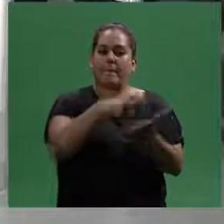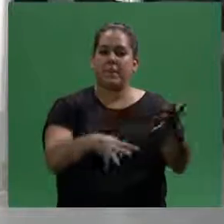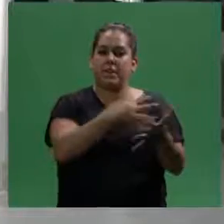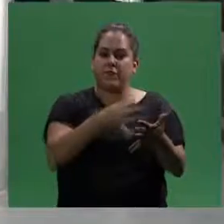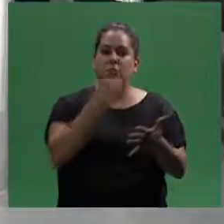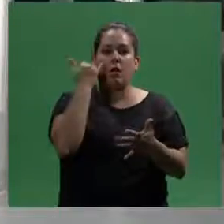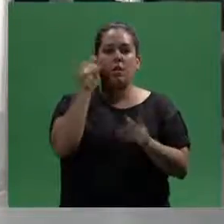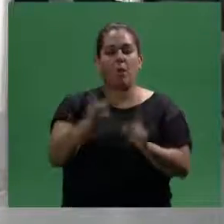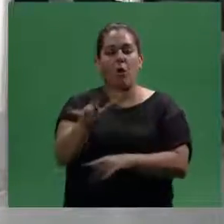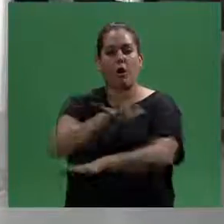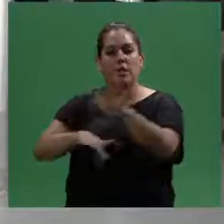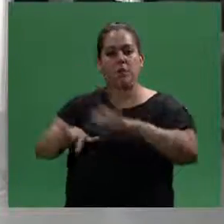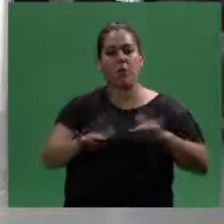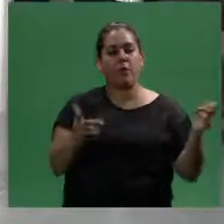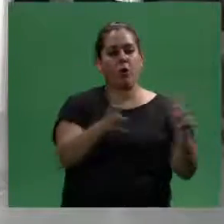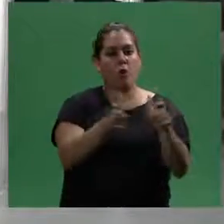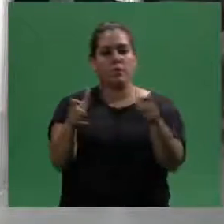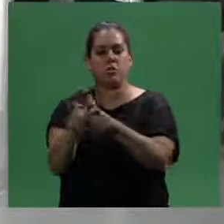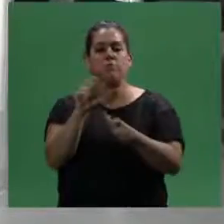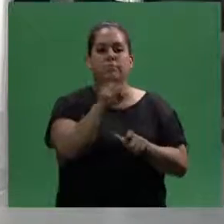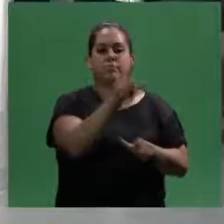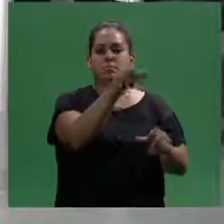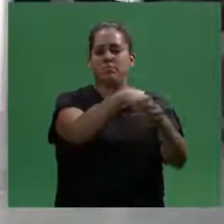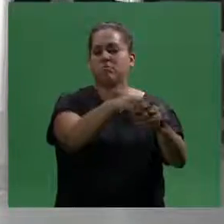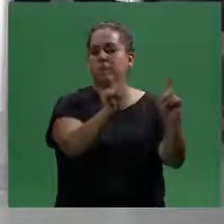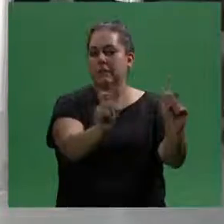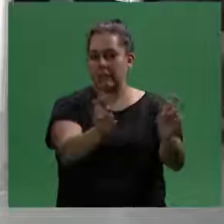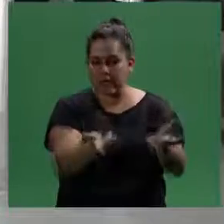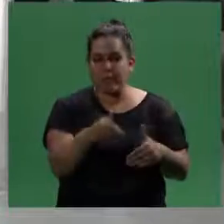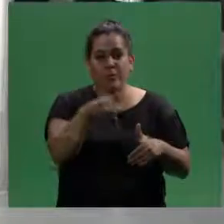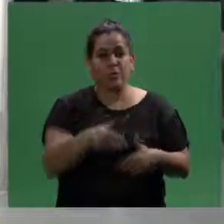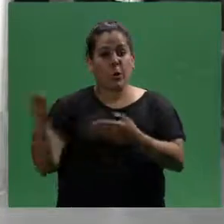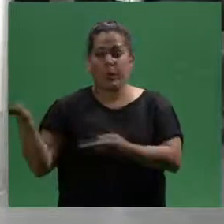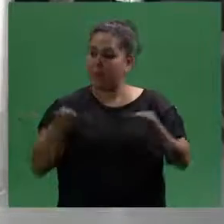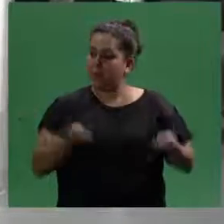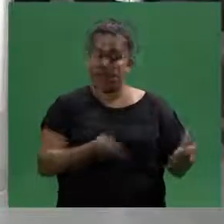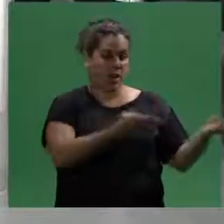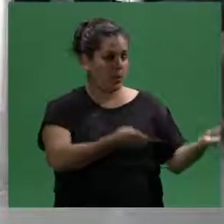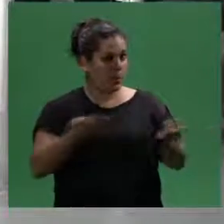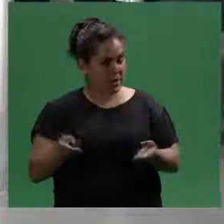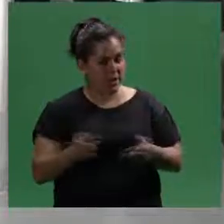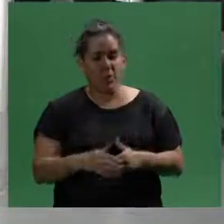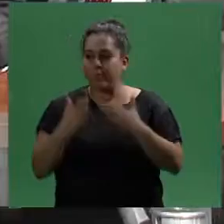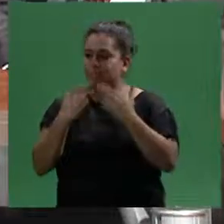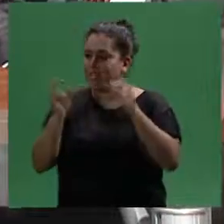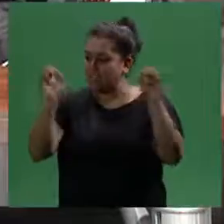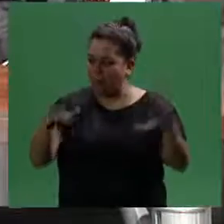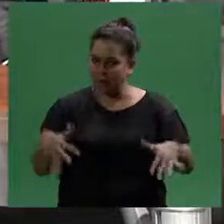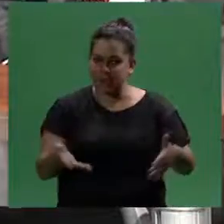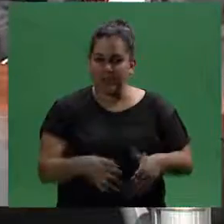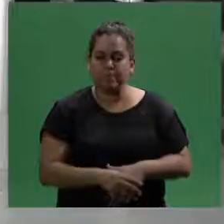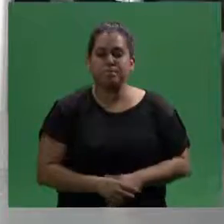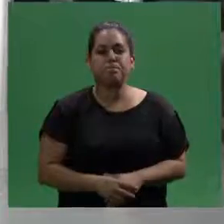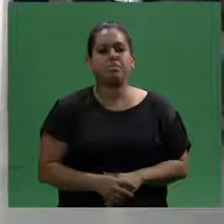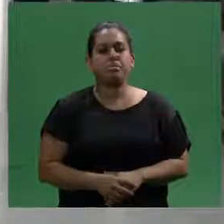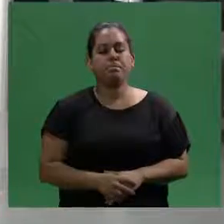y la organización de todas las comisiones y su personal. Por eso le doy la bienvenida a todos mis invitados. Bienvenidos. Hola, bienvenidos. Muchas gracias por estar.